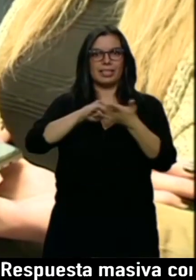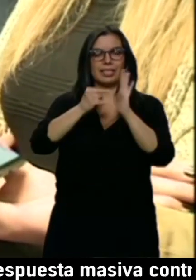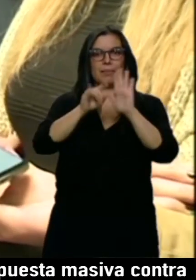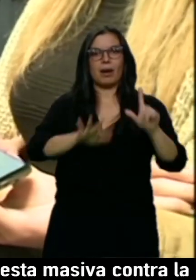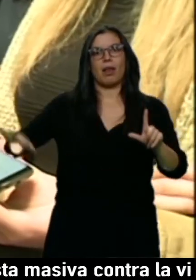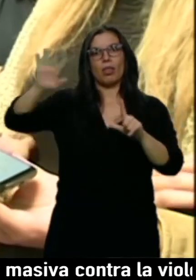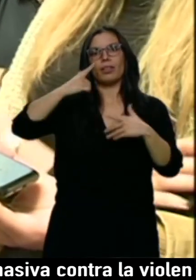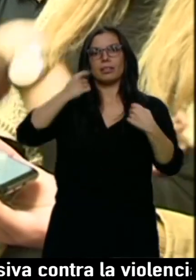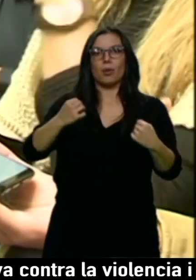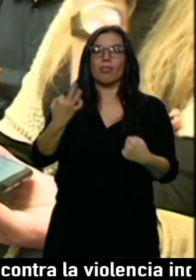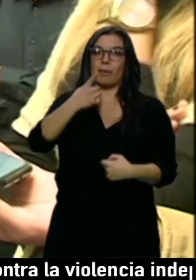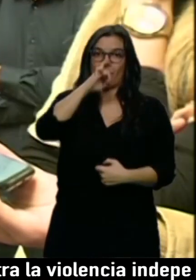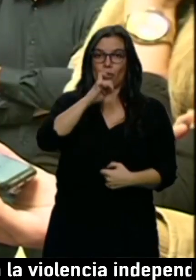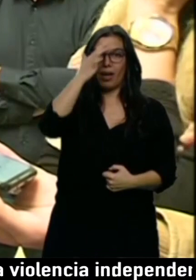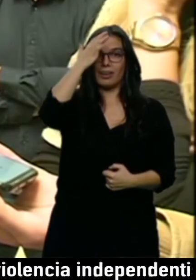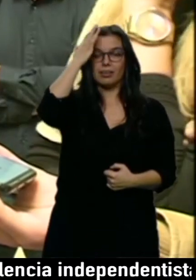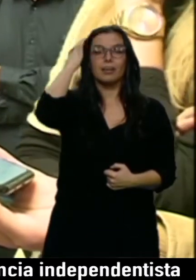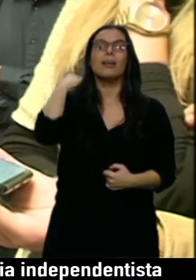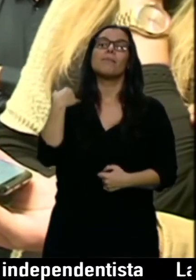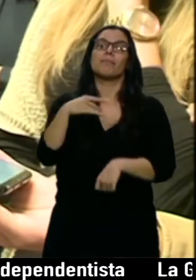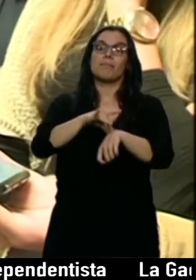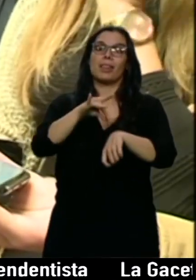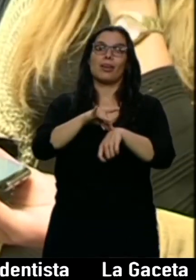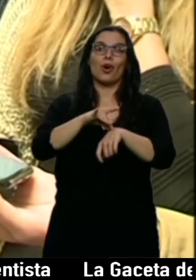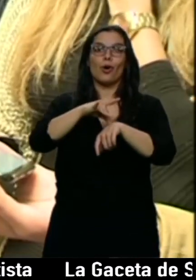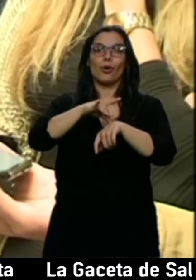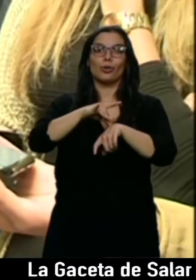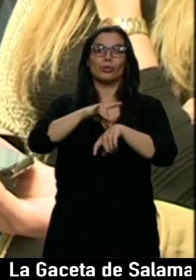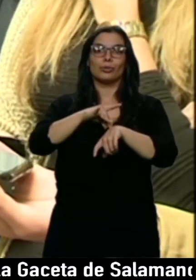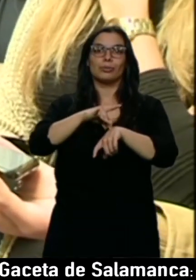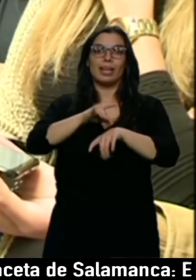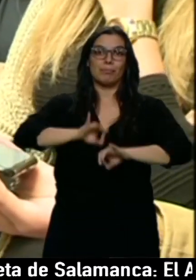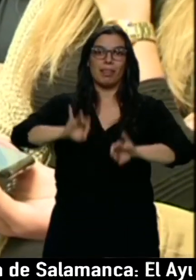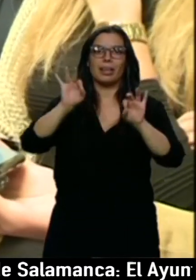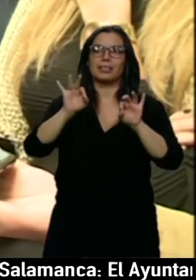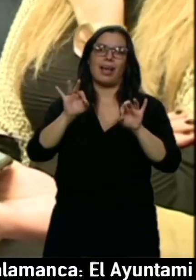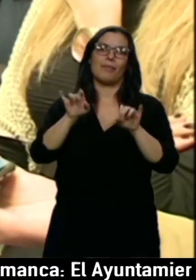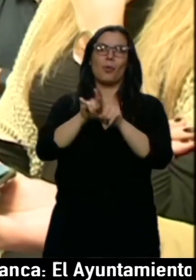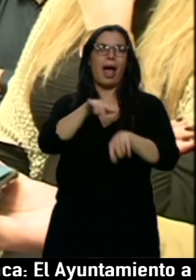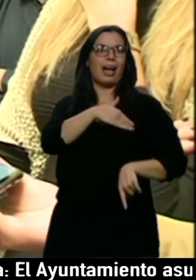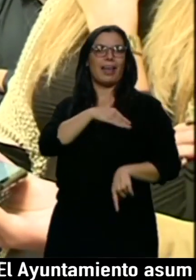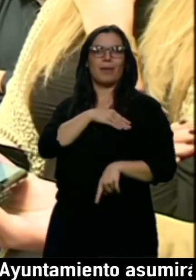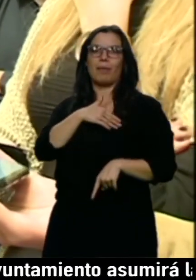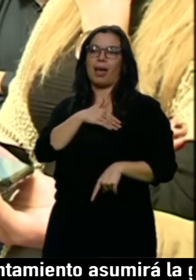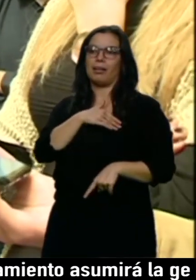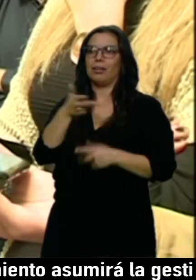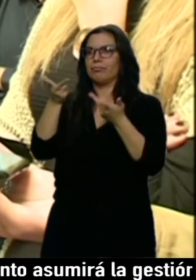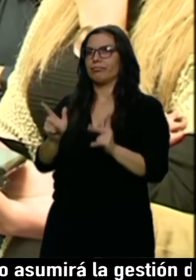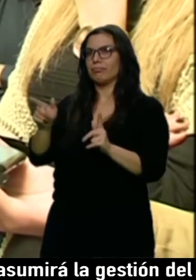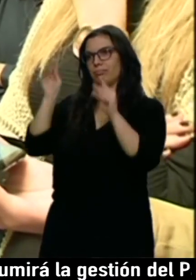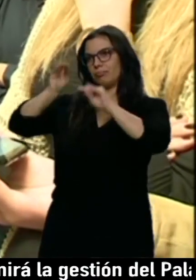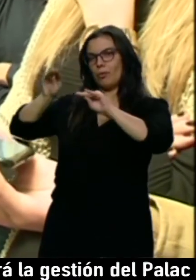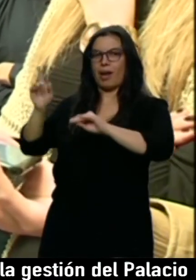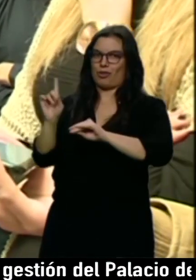hay que recordar que los médicos especialistas no se forman en una academia, no podemos hacer una academia y ponernos ahí, sino que tienen que